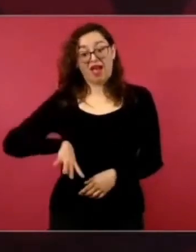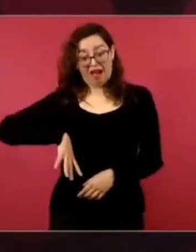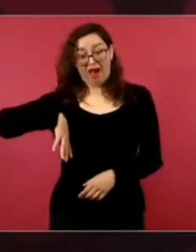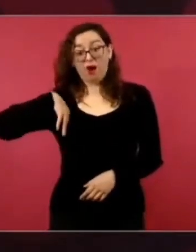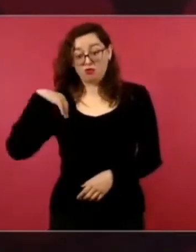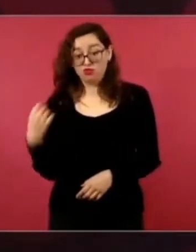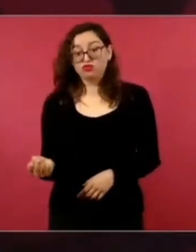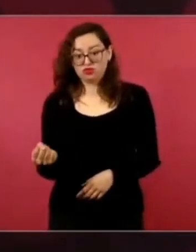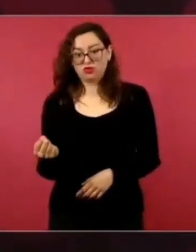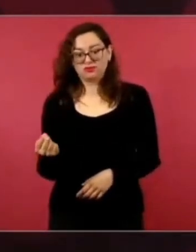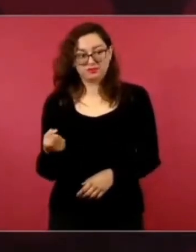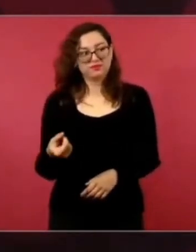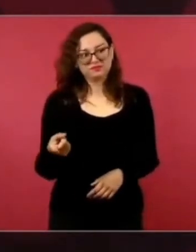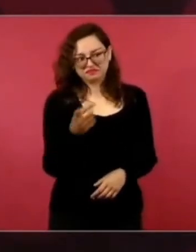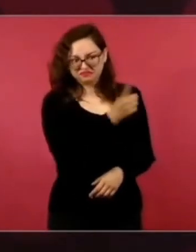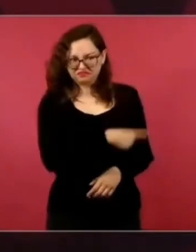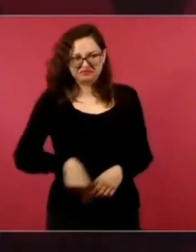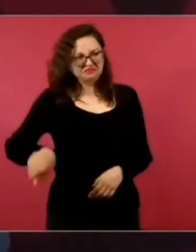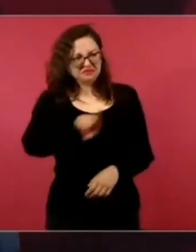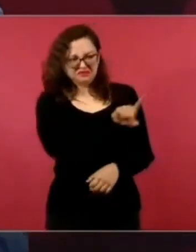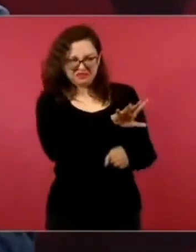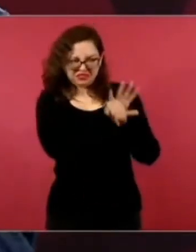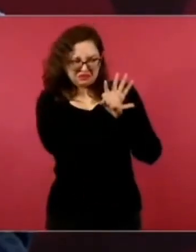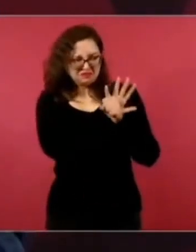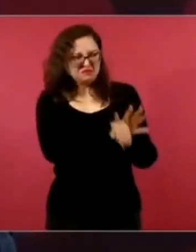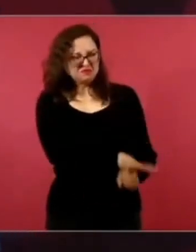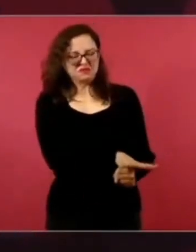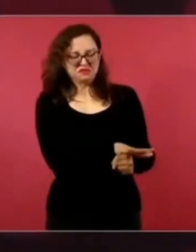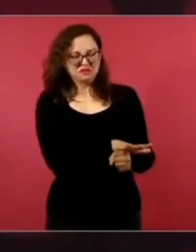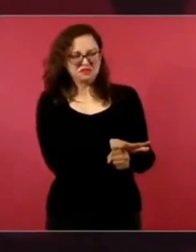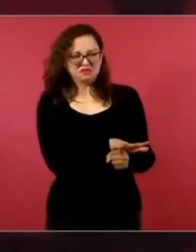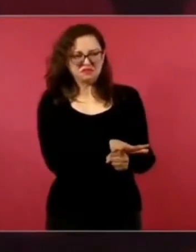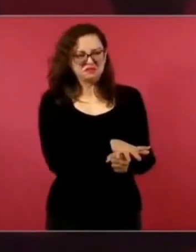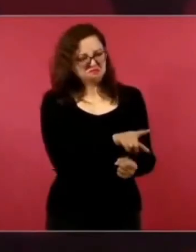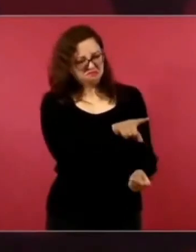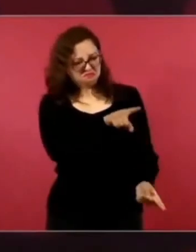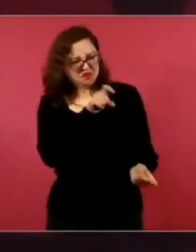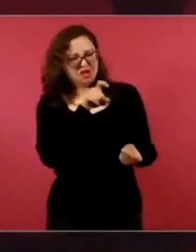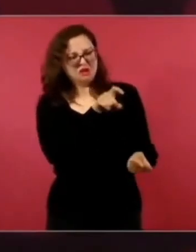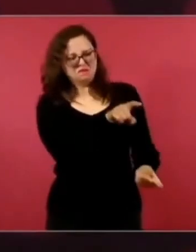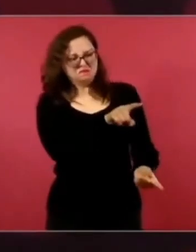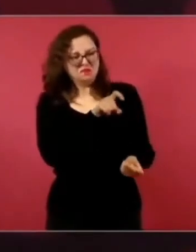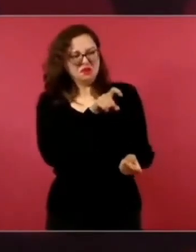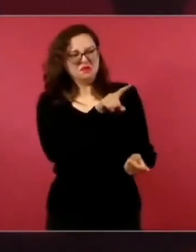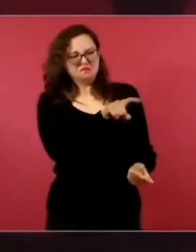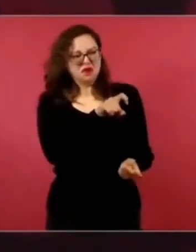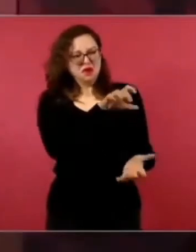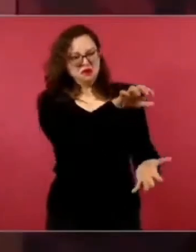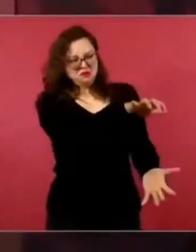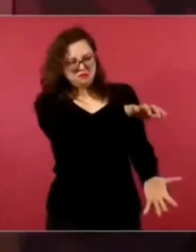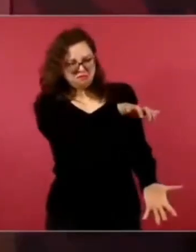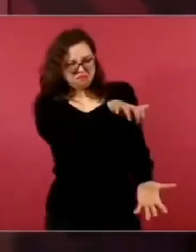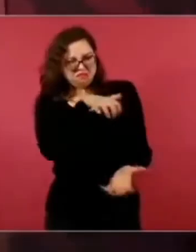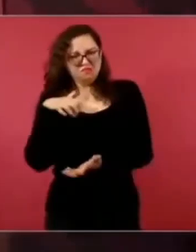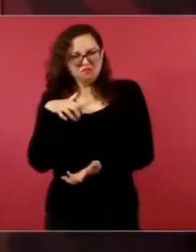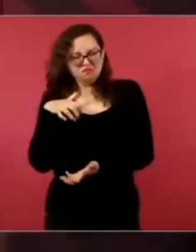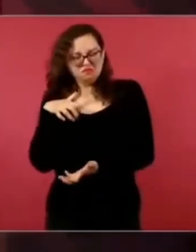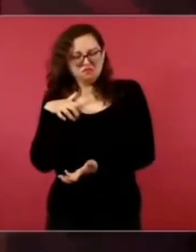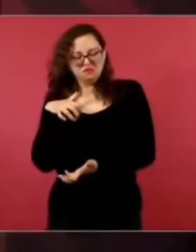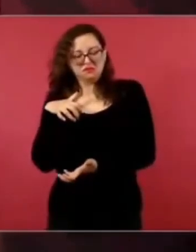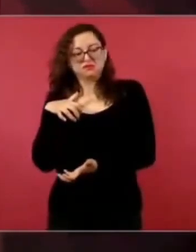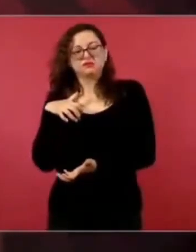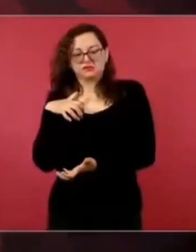con esa ganancia que obtenía el dueño de los medios de